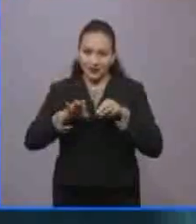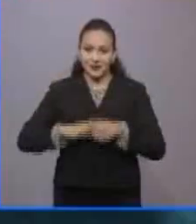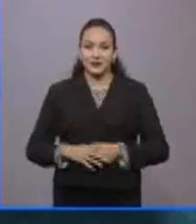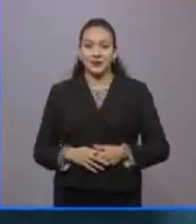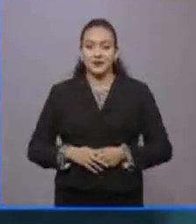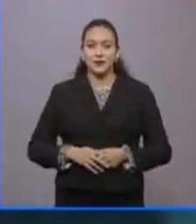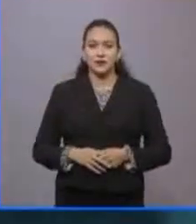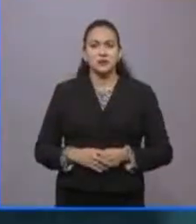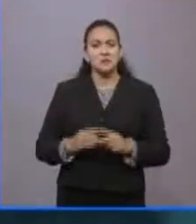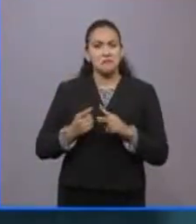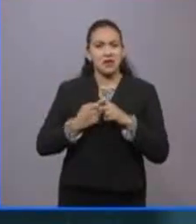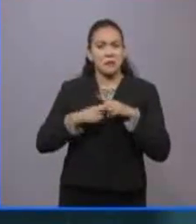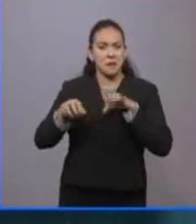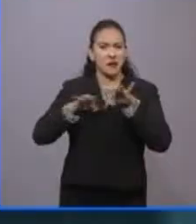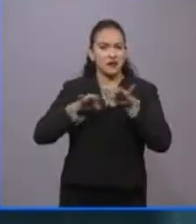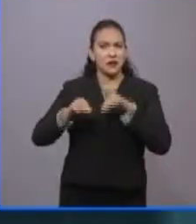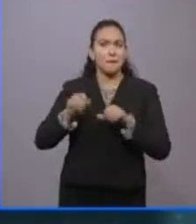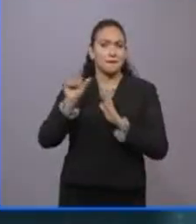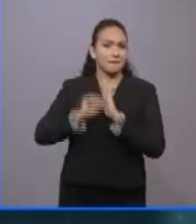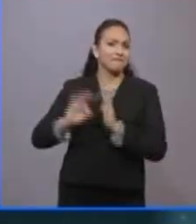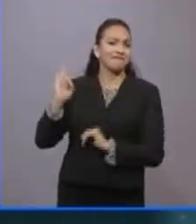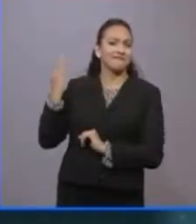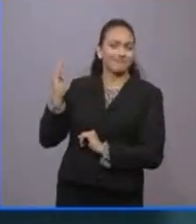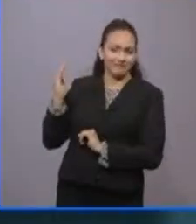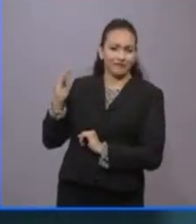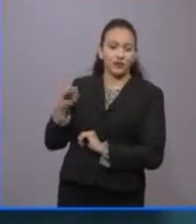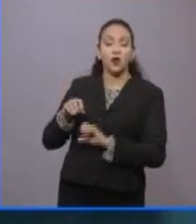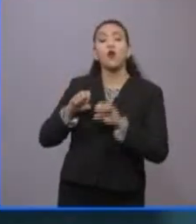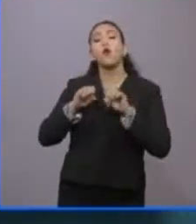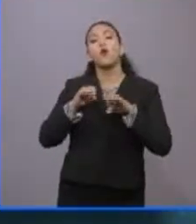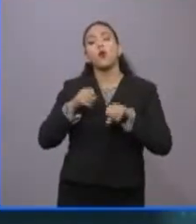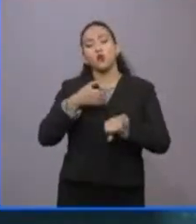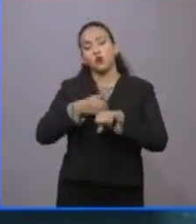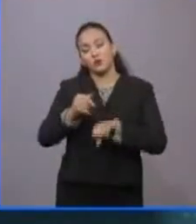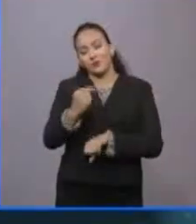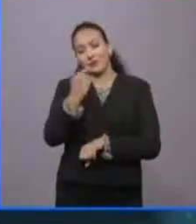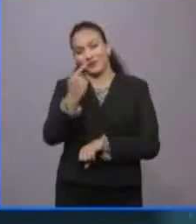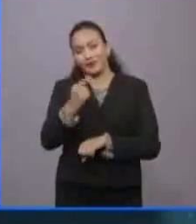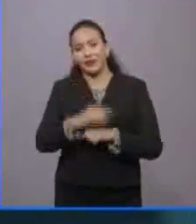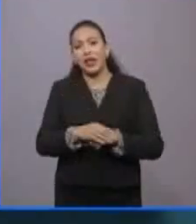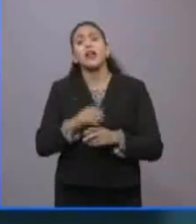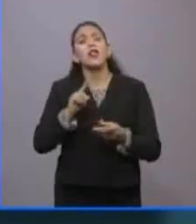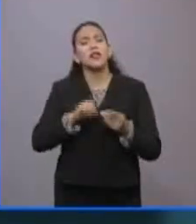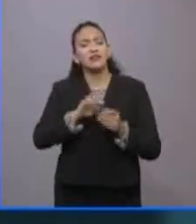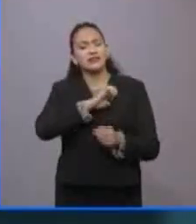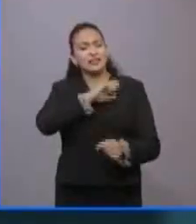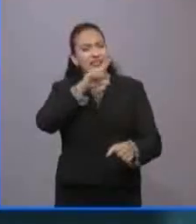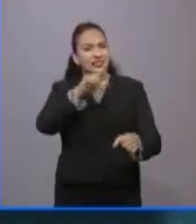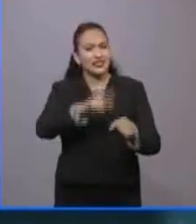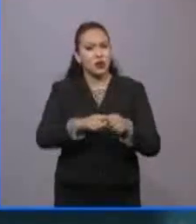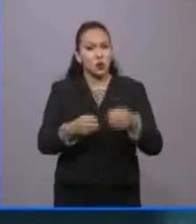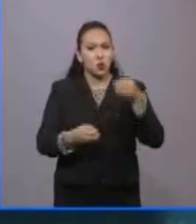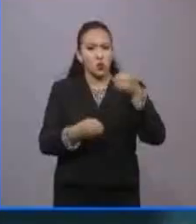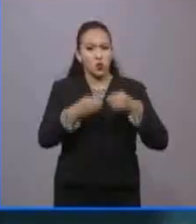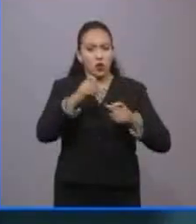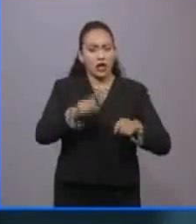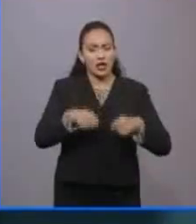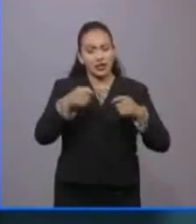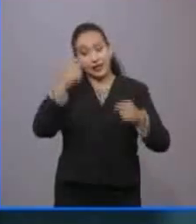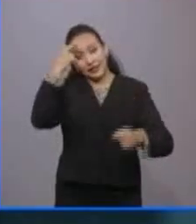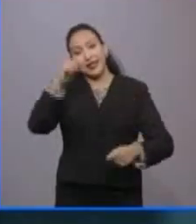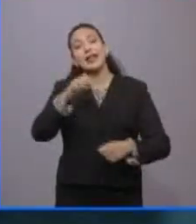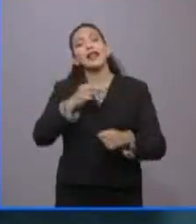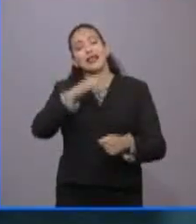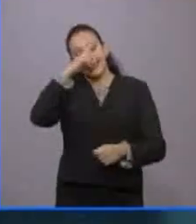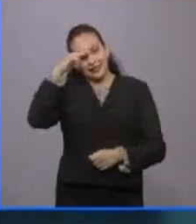Desde que inició operaciones en febrero pasado, el Juzgado de Primera Instancia especializado en juicios sucesorios del Poder Judicial de